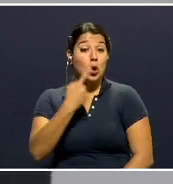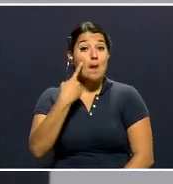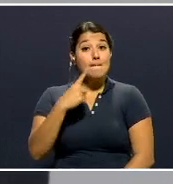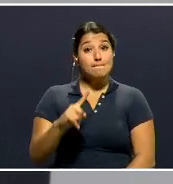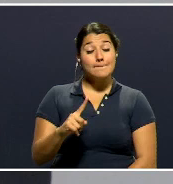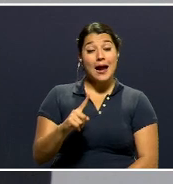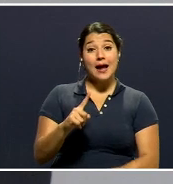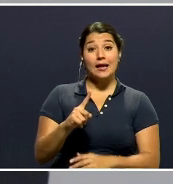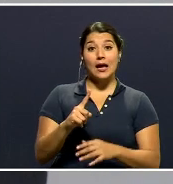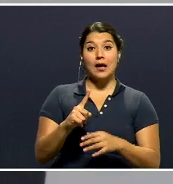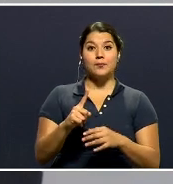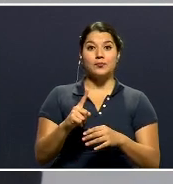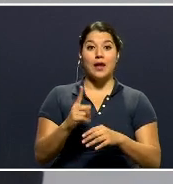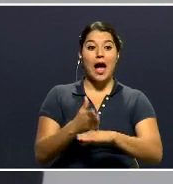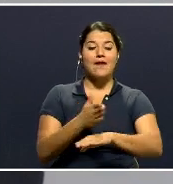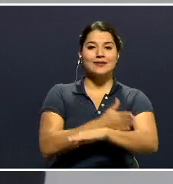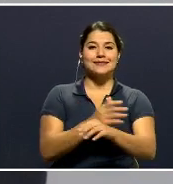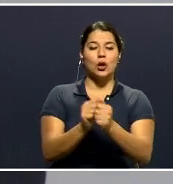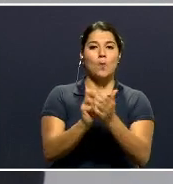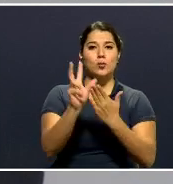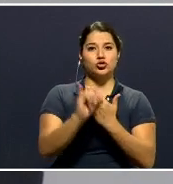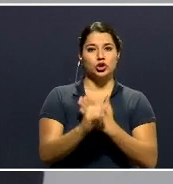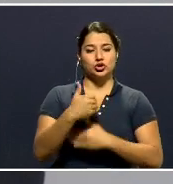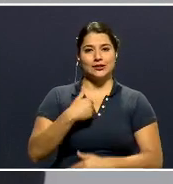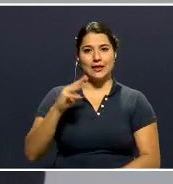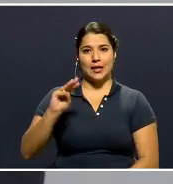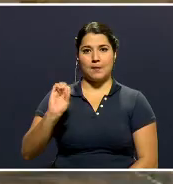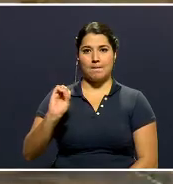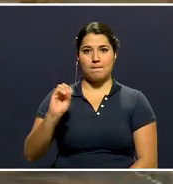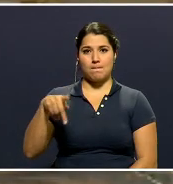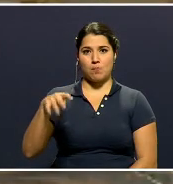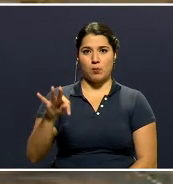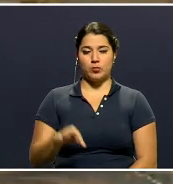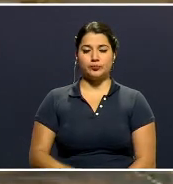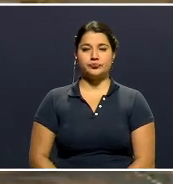gestionar los proyectos que lidera el MOP.